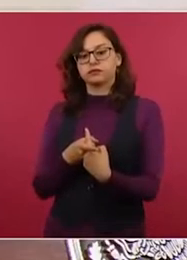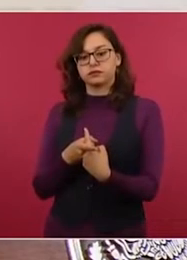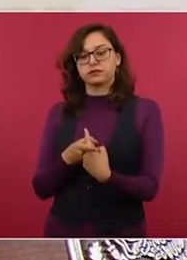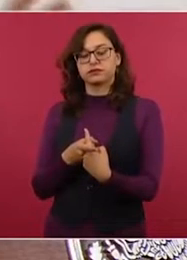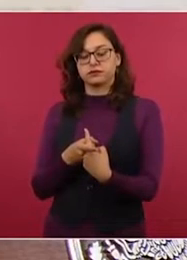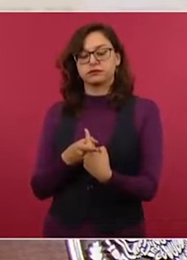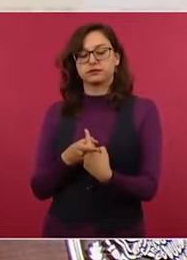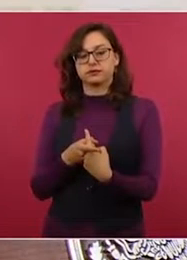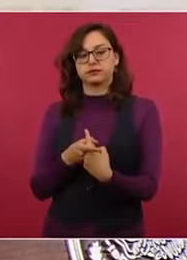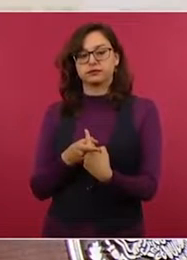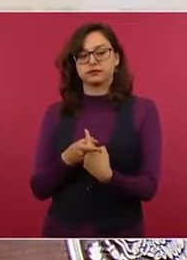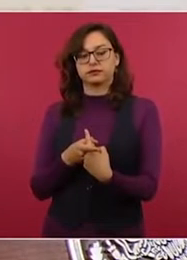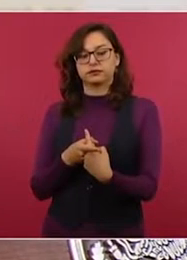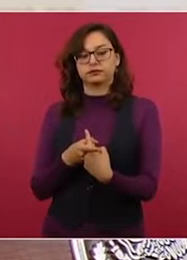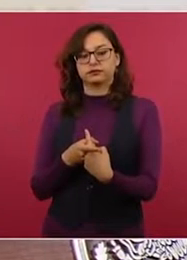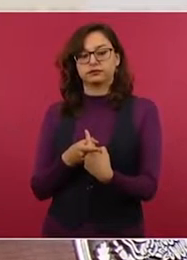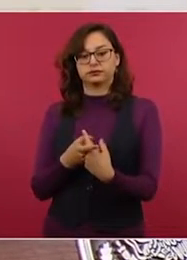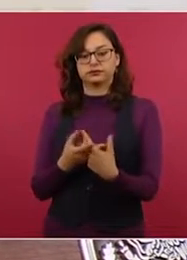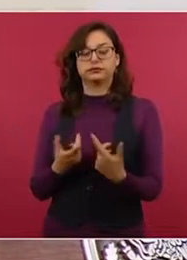Hay